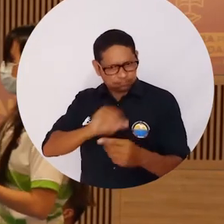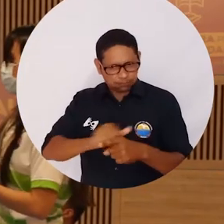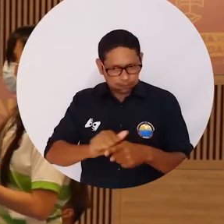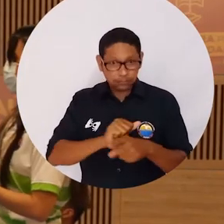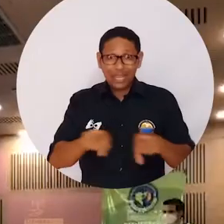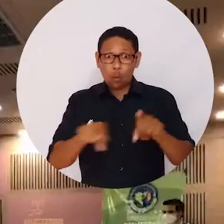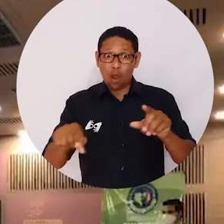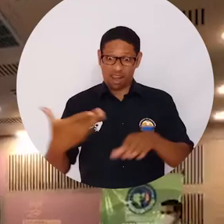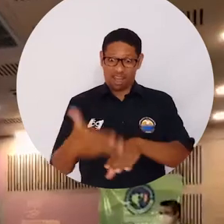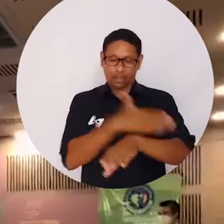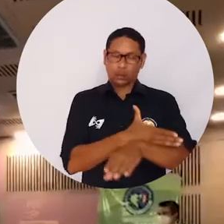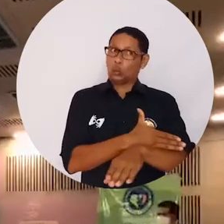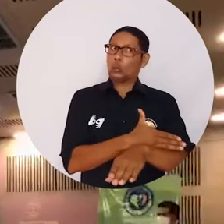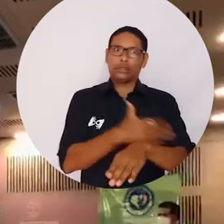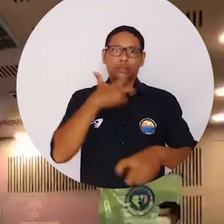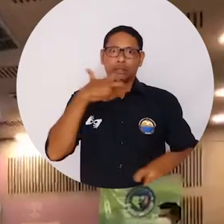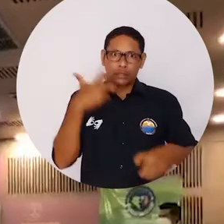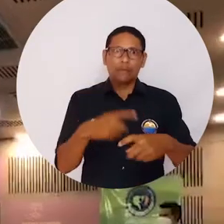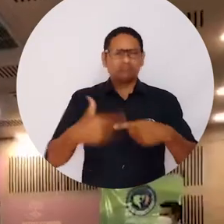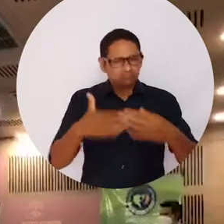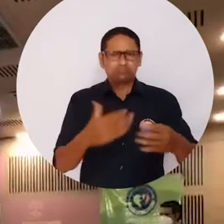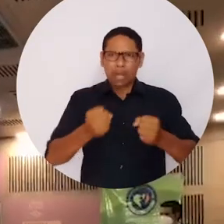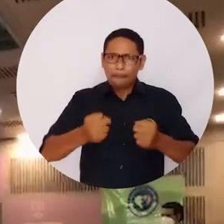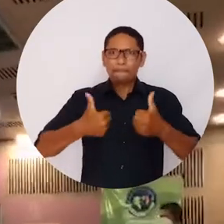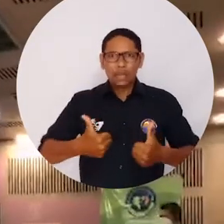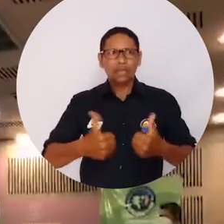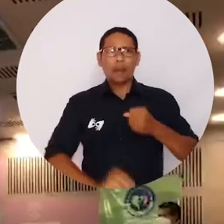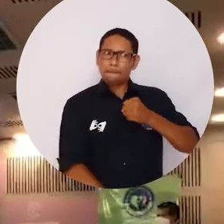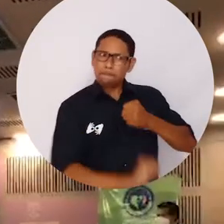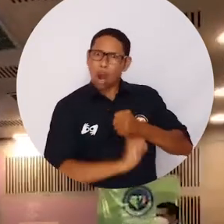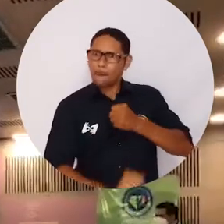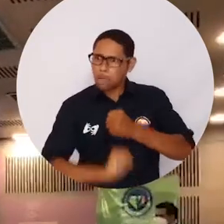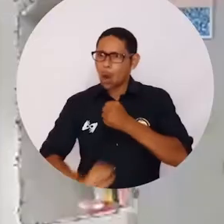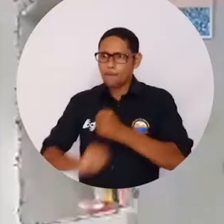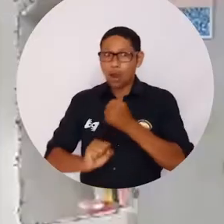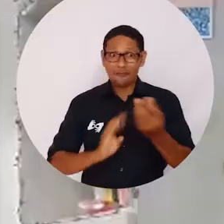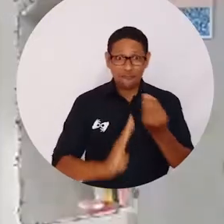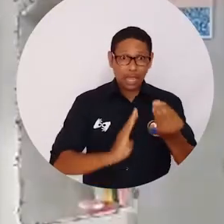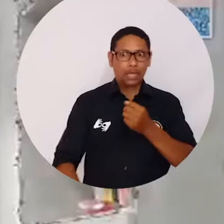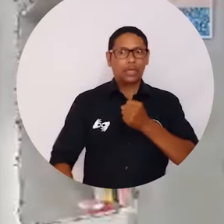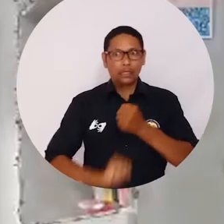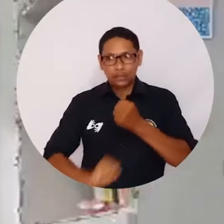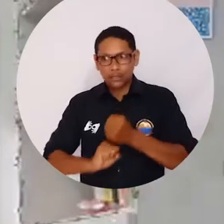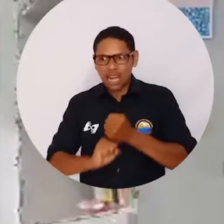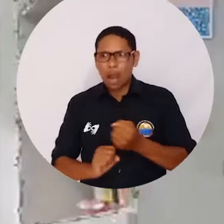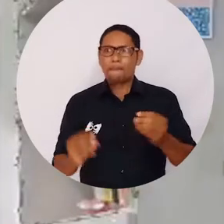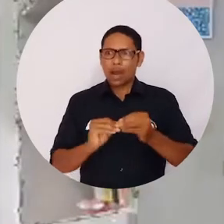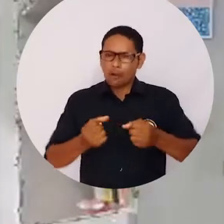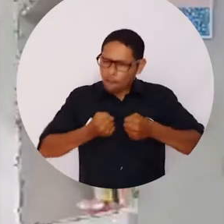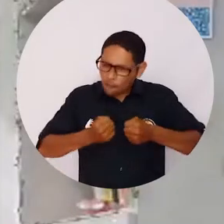tenían antes. Incluso en el corto tiempo que llevo he recibido muchísimo apoyo de tanto Bienestar Universitario con todos los servicios